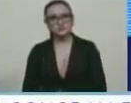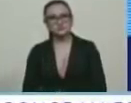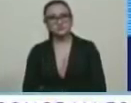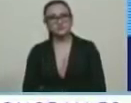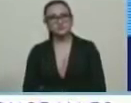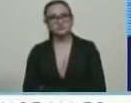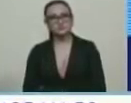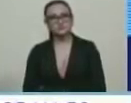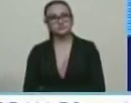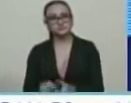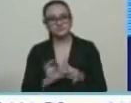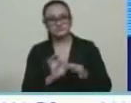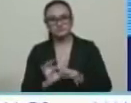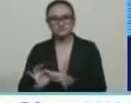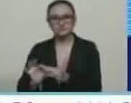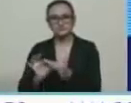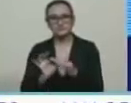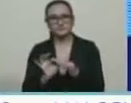Unir los lazos